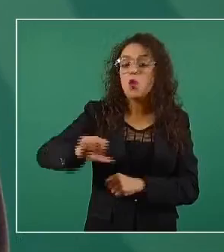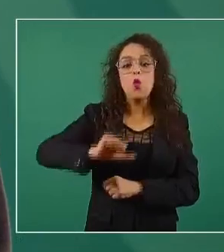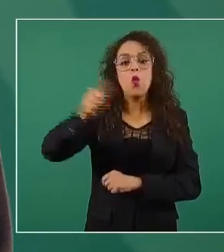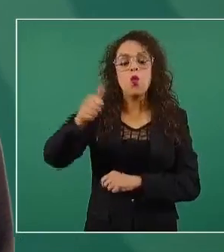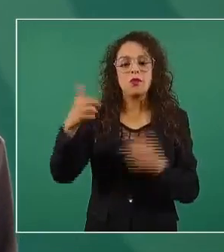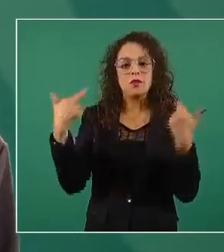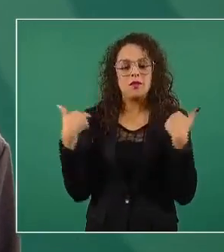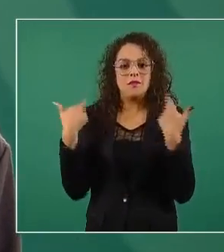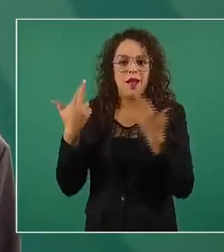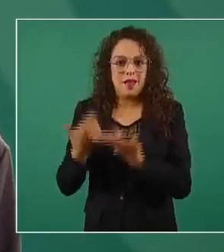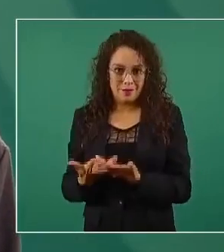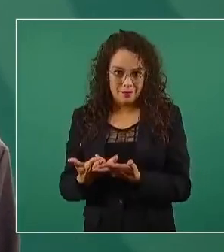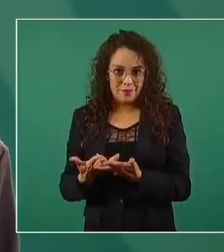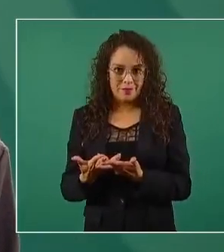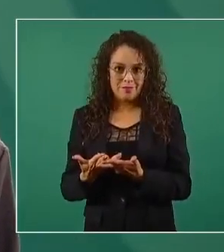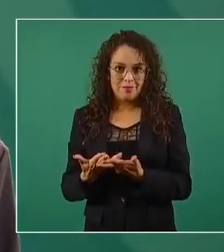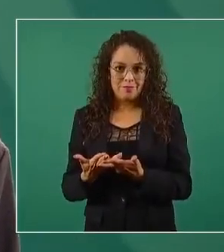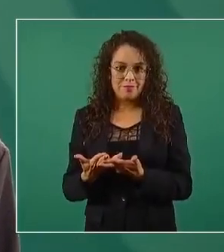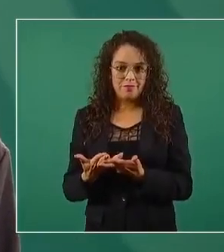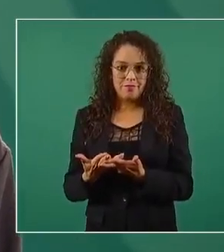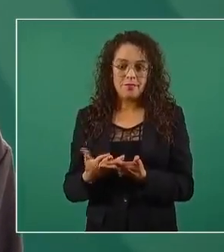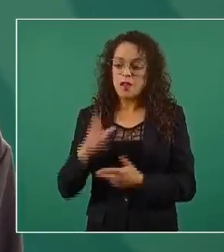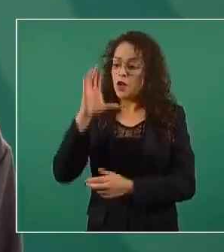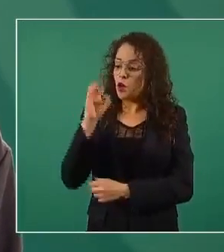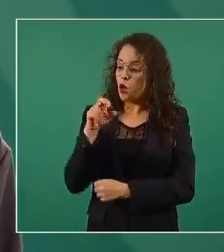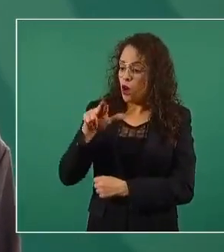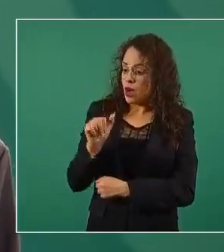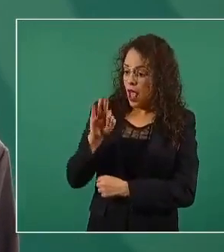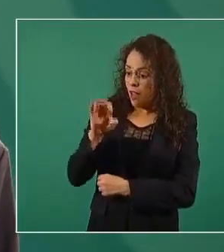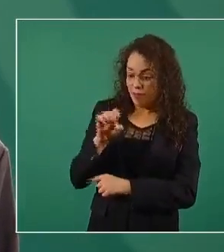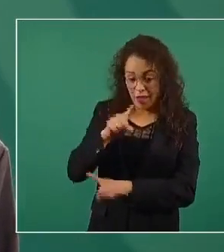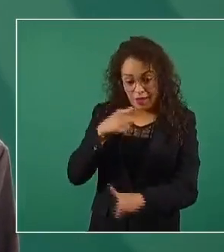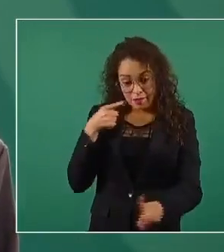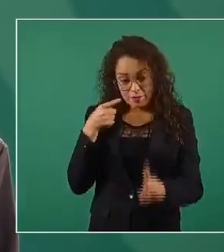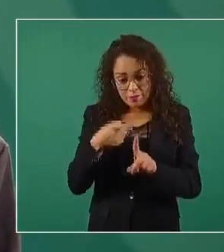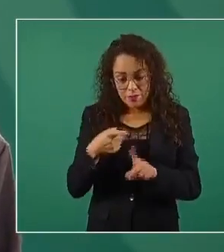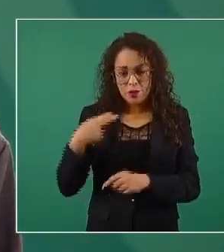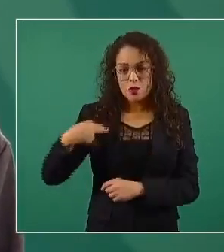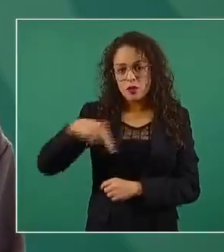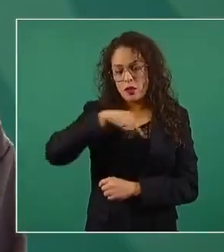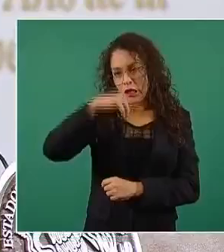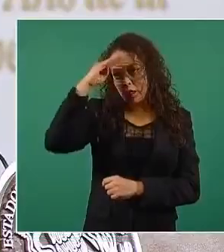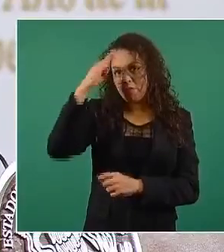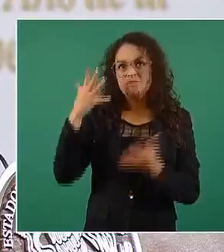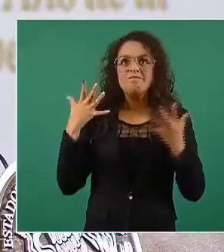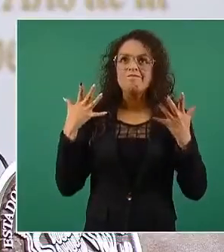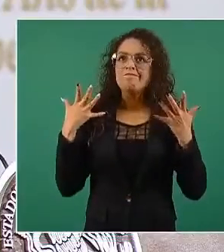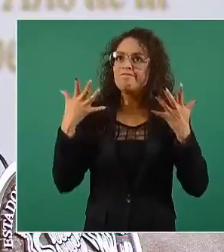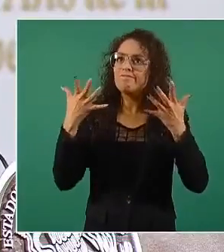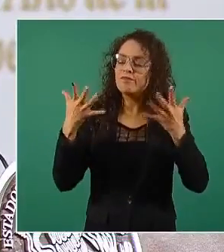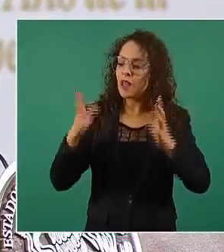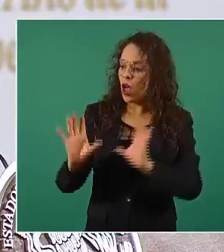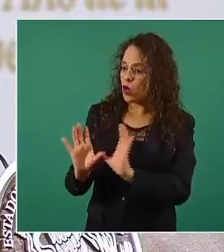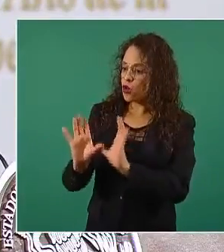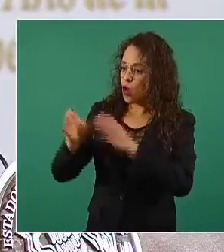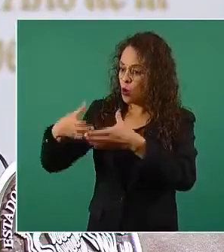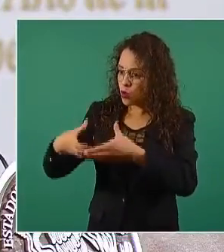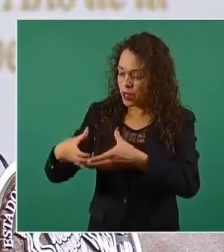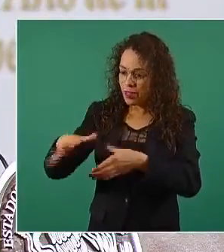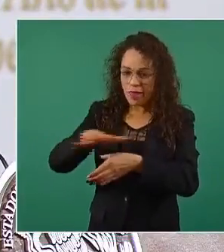instructores. Y en el caso particular del CONAFE, queremos que las comunidades, sobre todo ahora con el programa